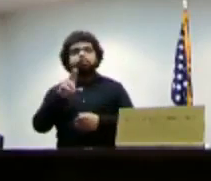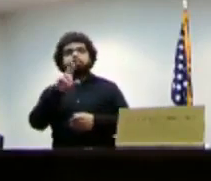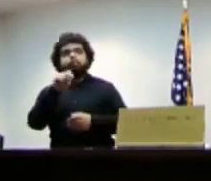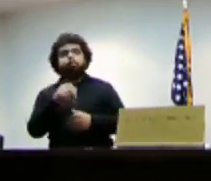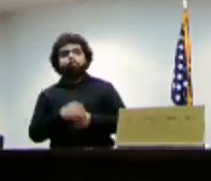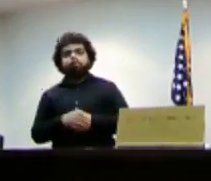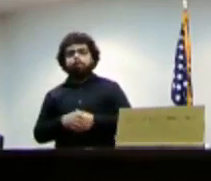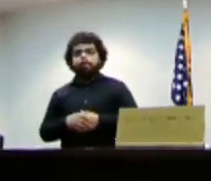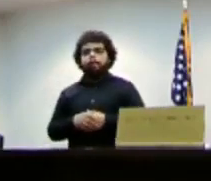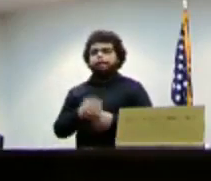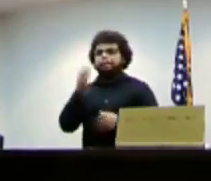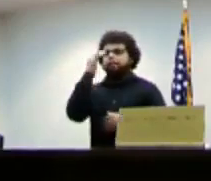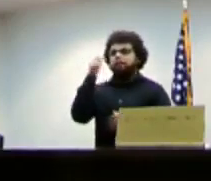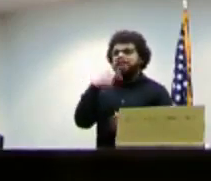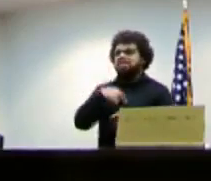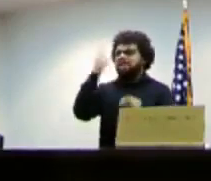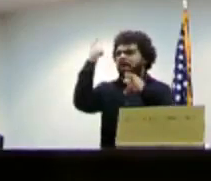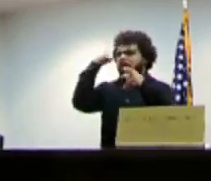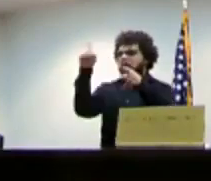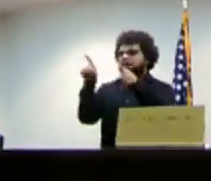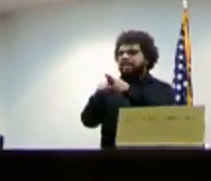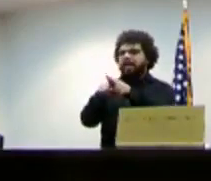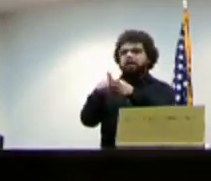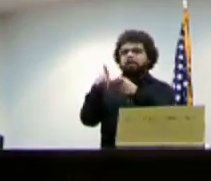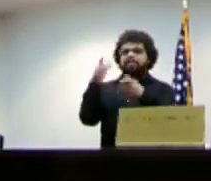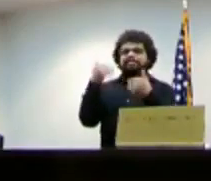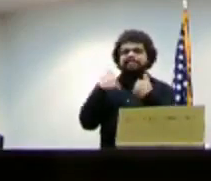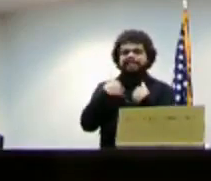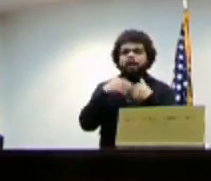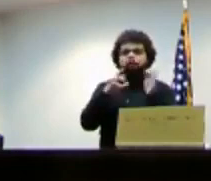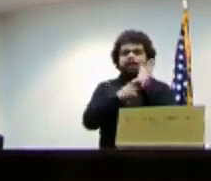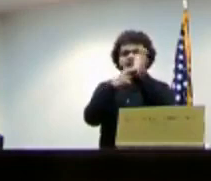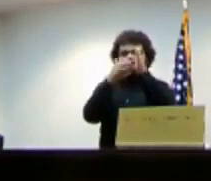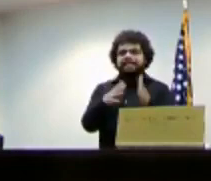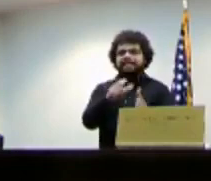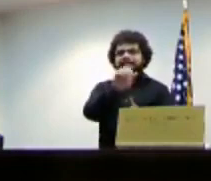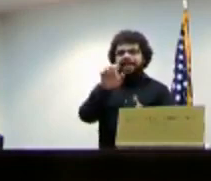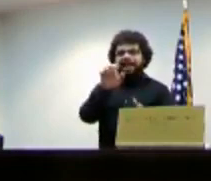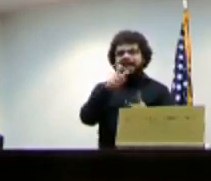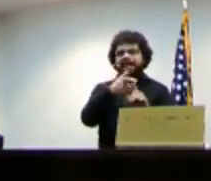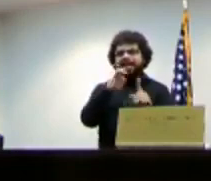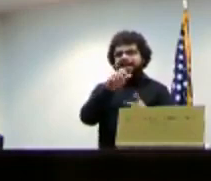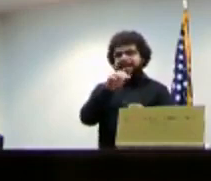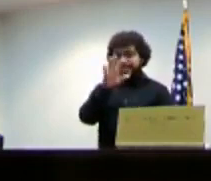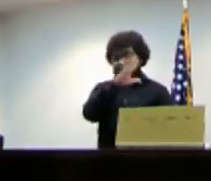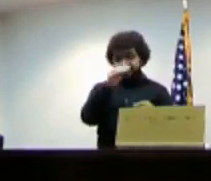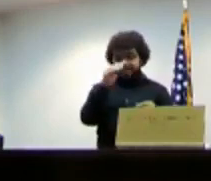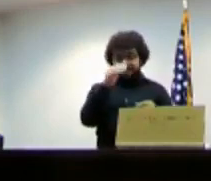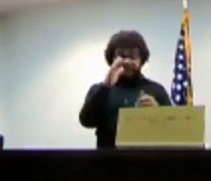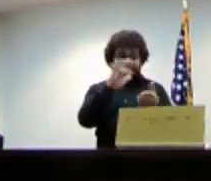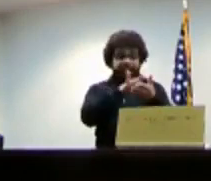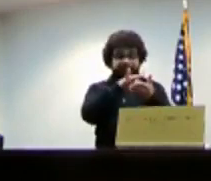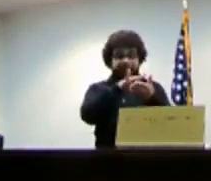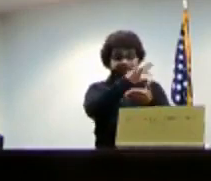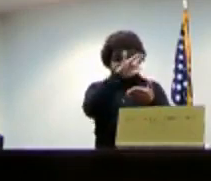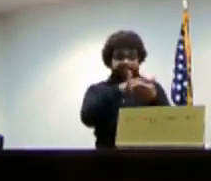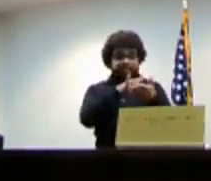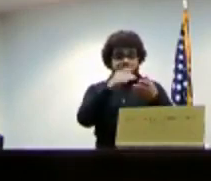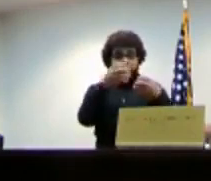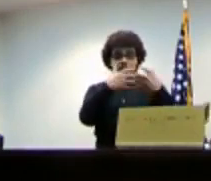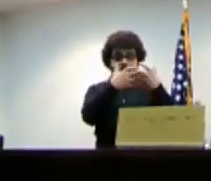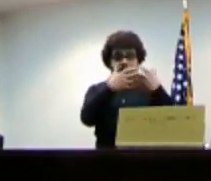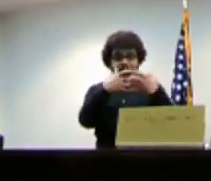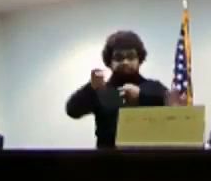que hubiera alguien representando a la Autoridad de Energía Eléctrica y al área de generación en ciertas operaciones donde se